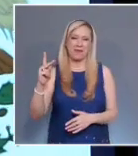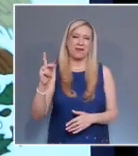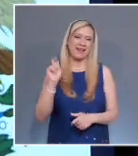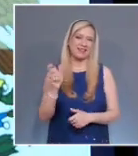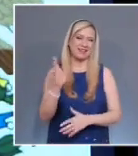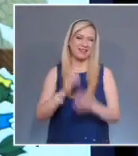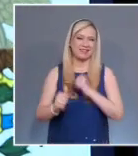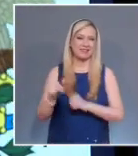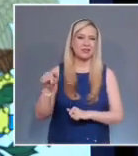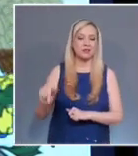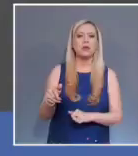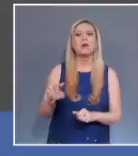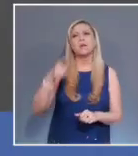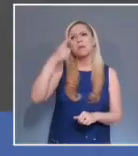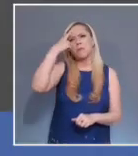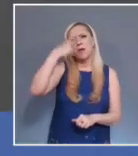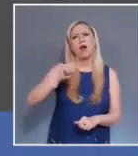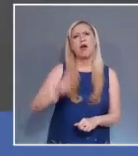del país.